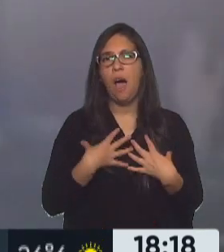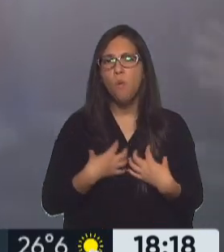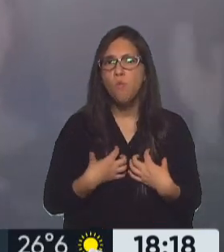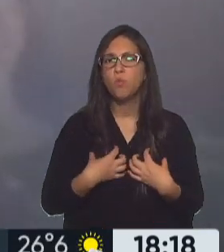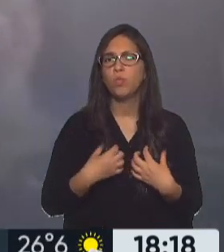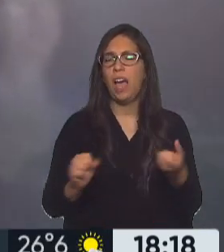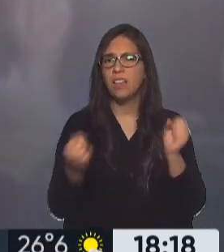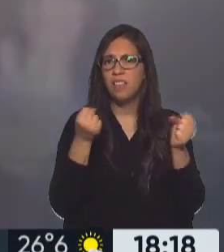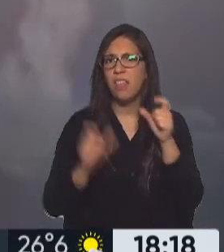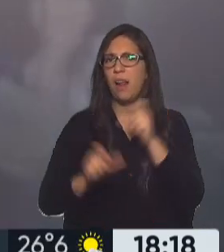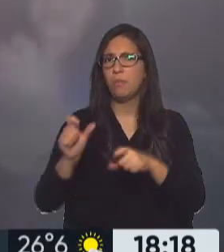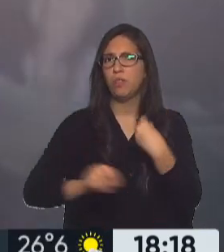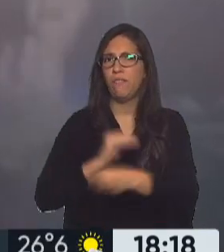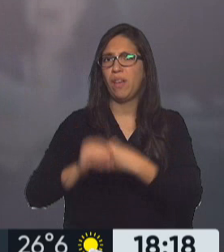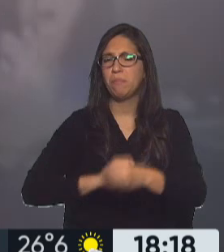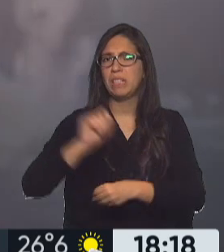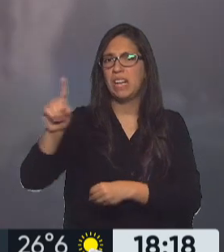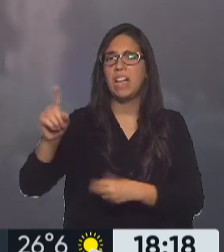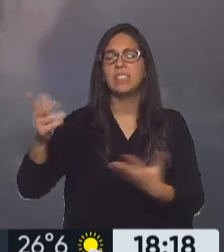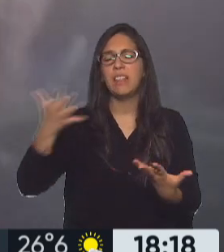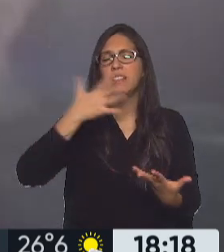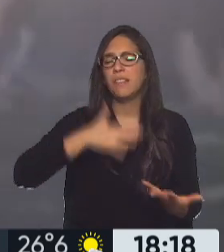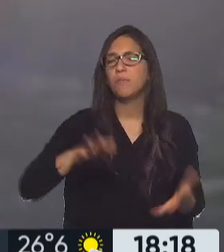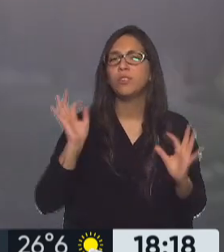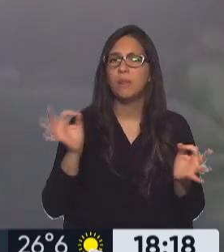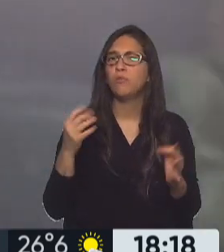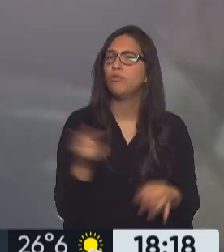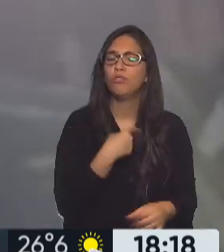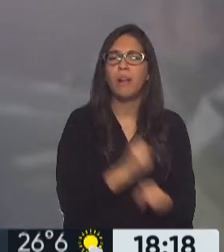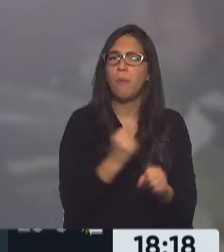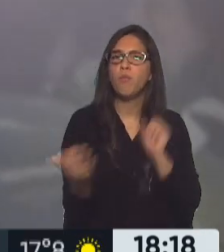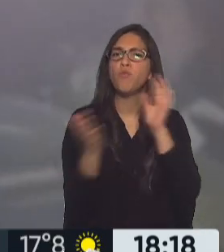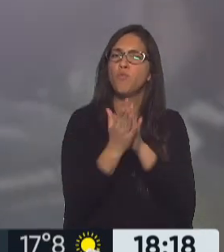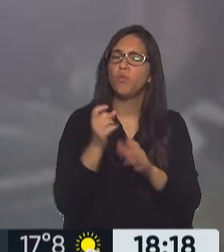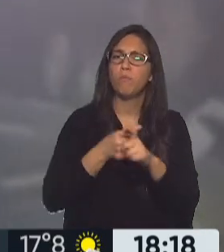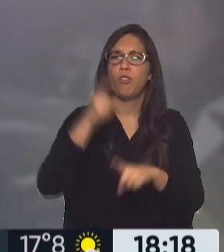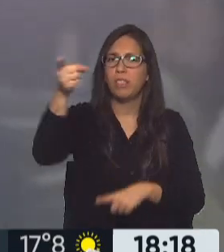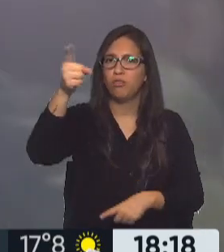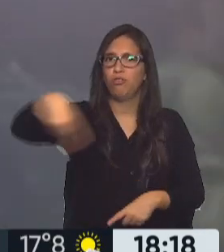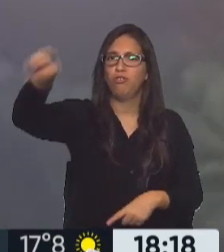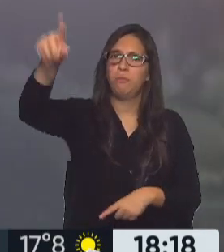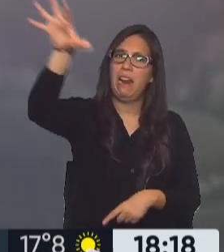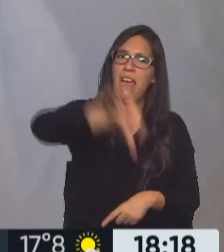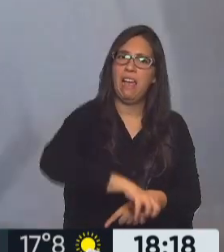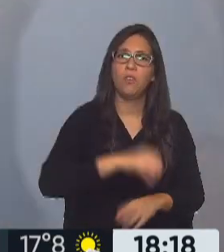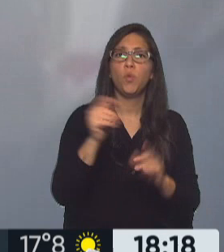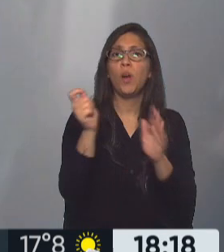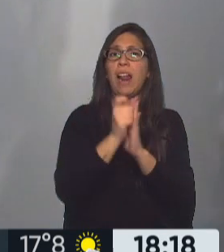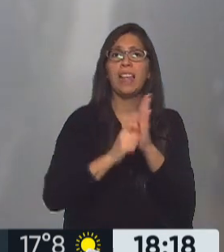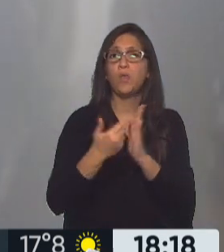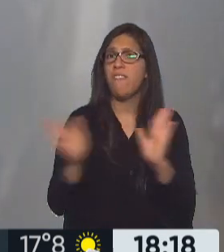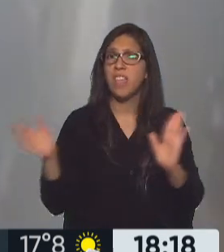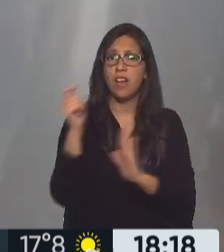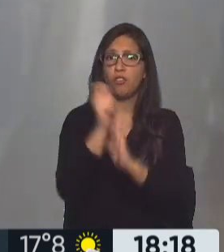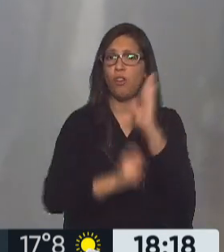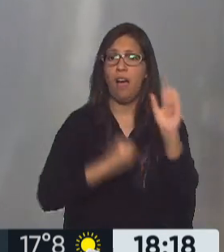la ansiedad de las familias porque los entendemos y estamos trabajando con ellos y junto a ellos todo este tiempo. Es un registro abierto, de momento